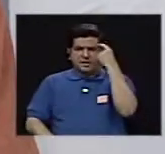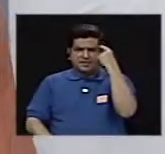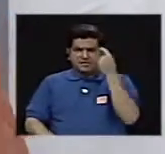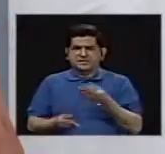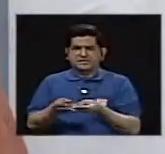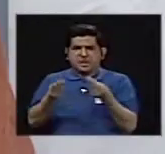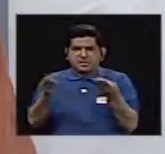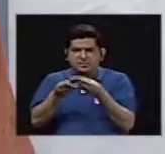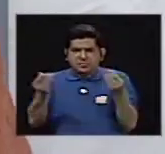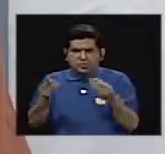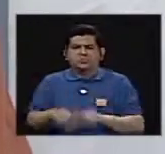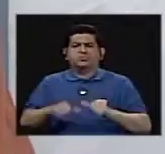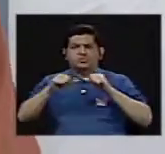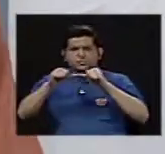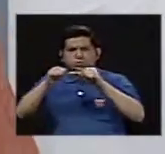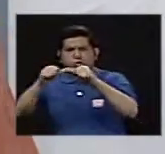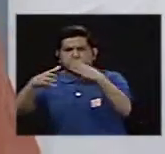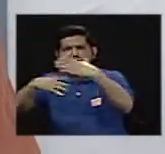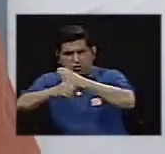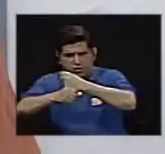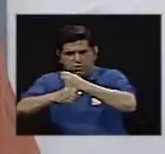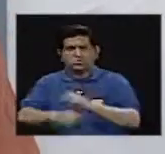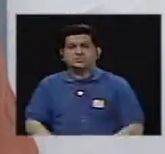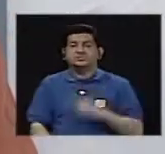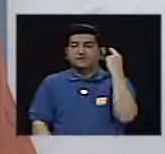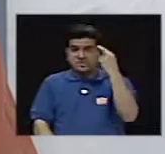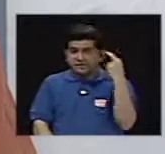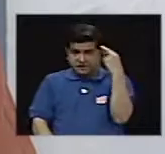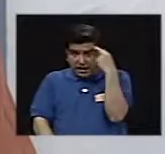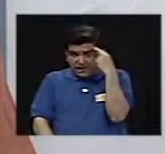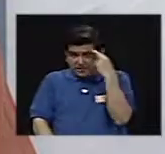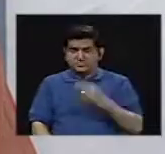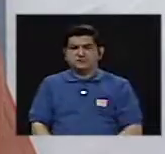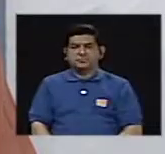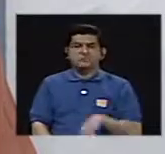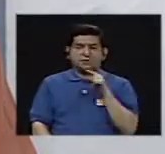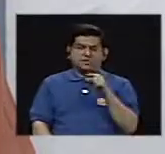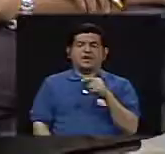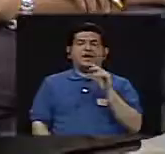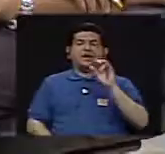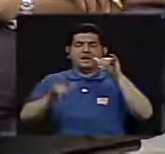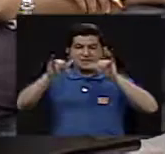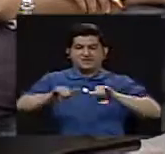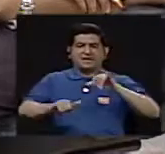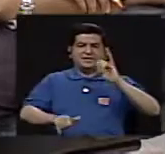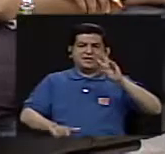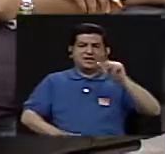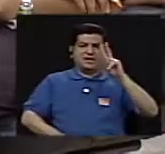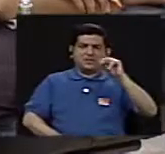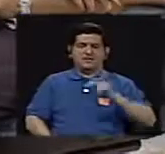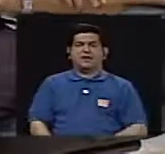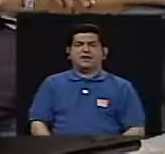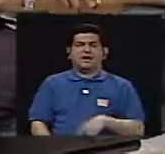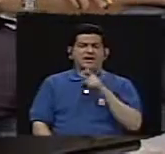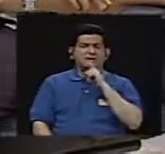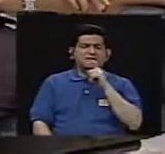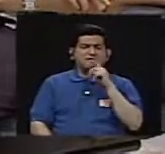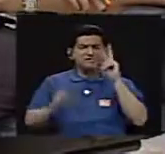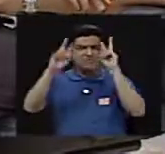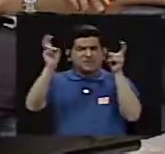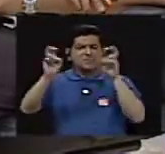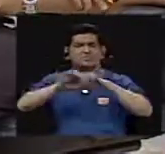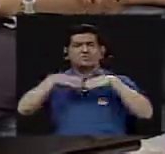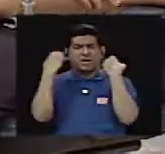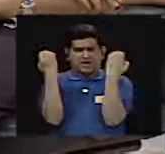producción en una serie. Así es. Entonces, esa es la razón por la que Iván está ahí. Ahora, la complejidad de los temas nos lleva a que el